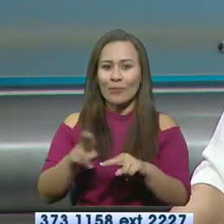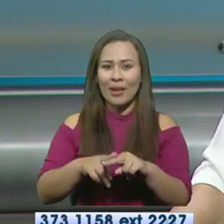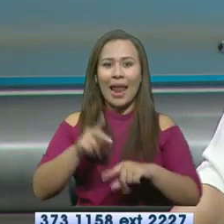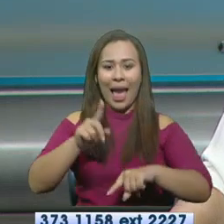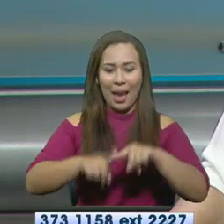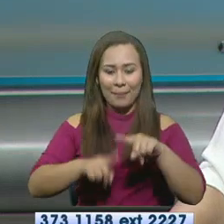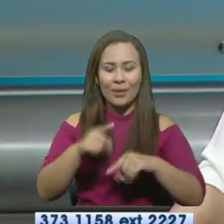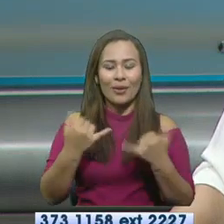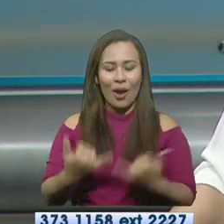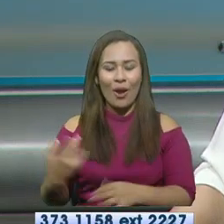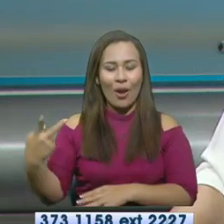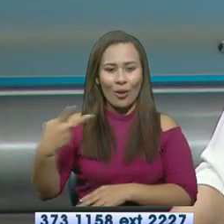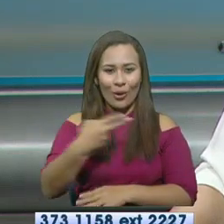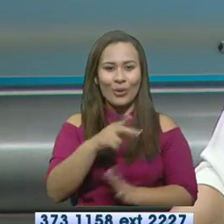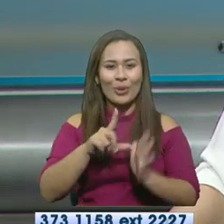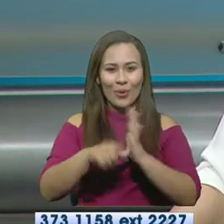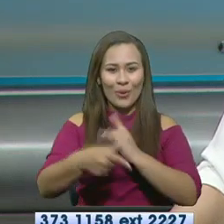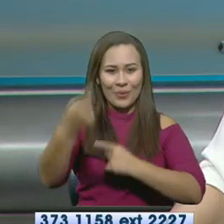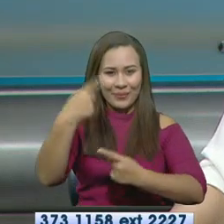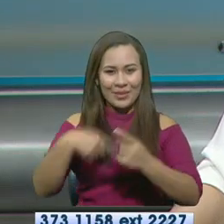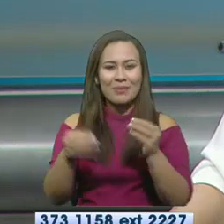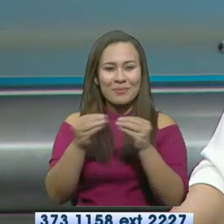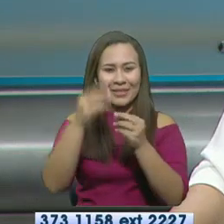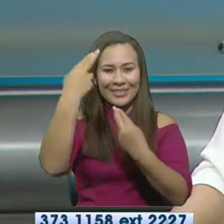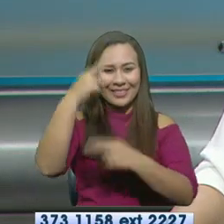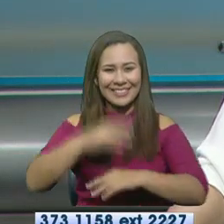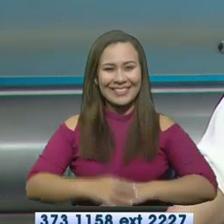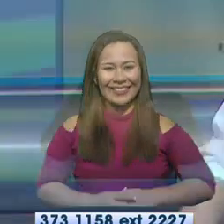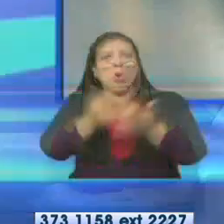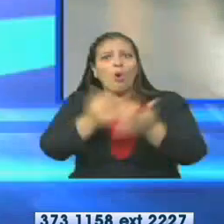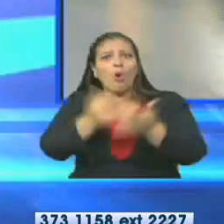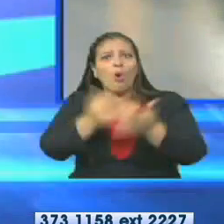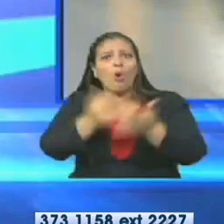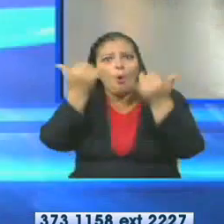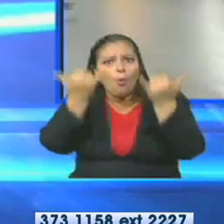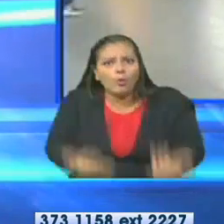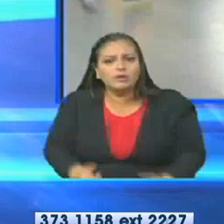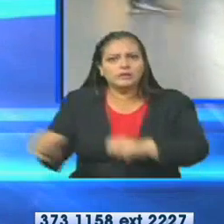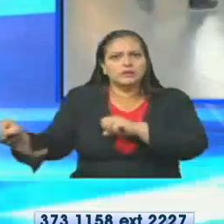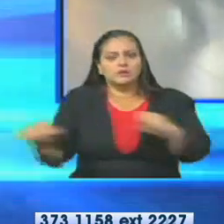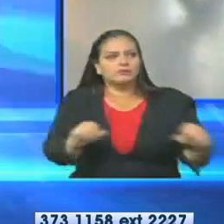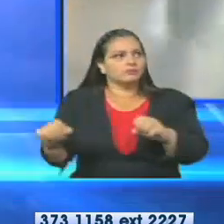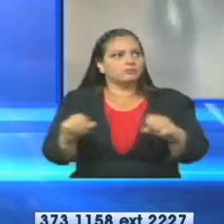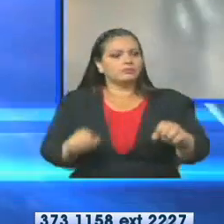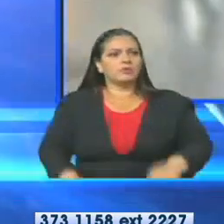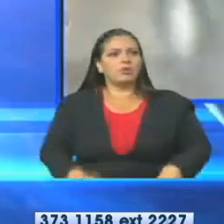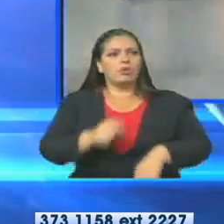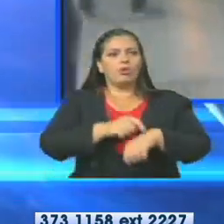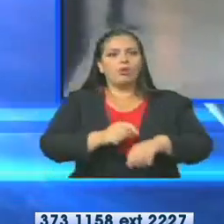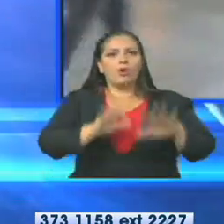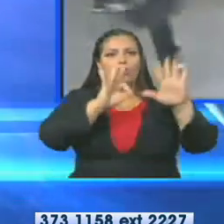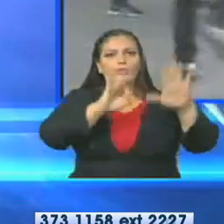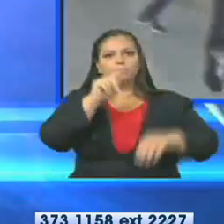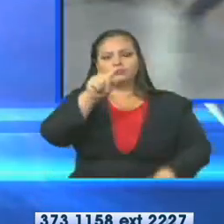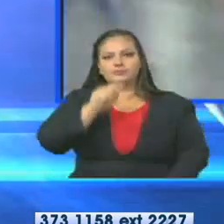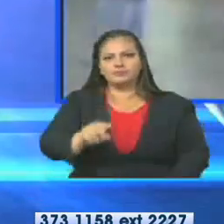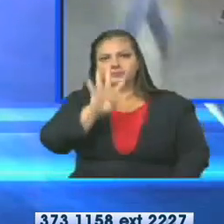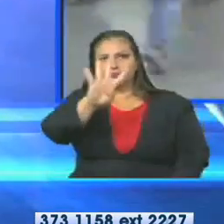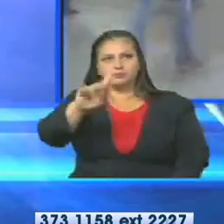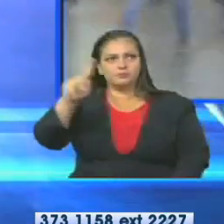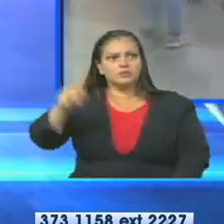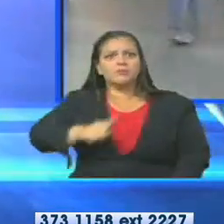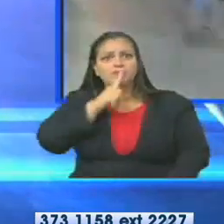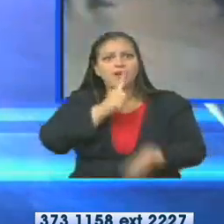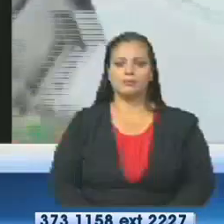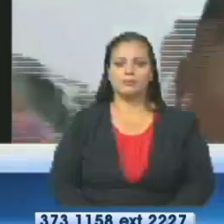es momento de una nueva pausa, pero ya regresamos con más noticias. 8 de la mañana y 41 minutos, en este revés, es un